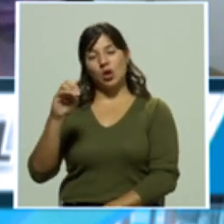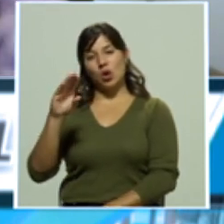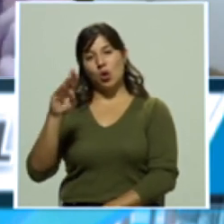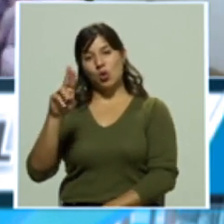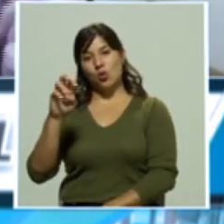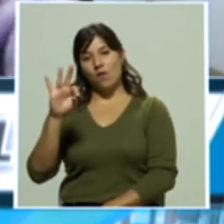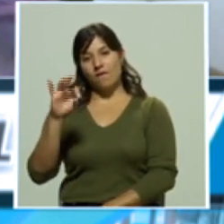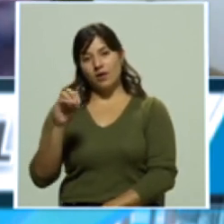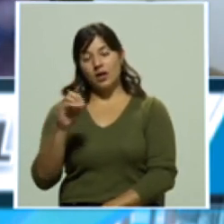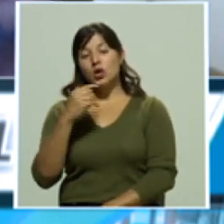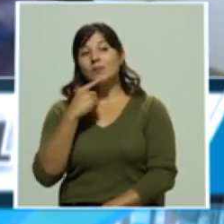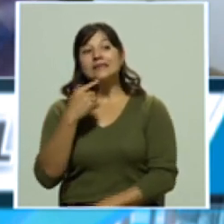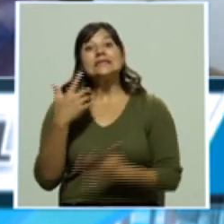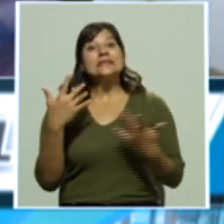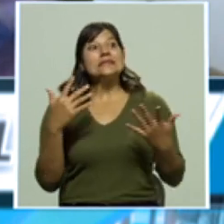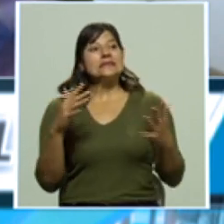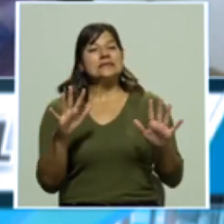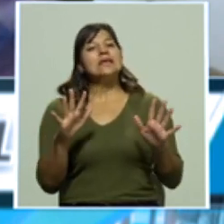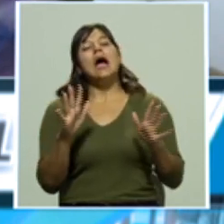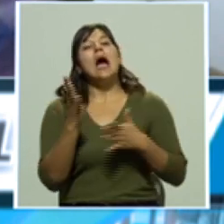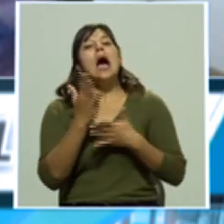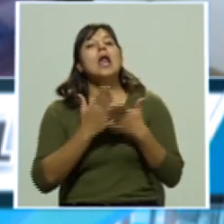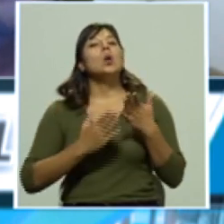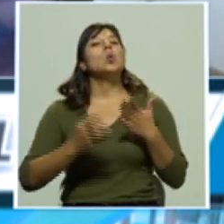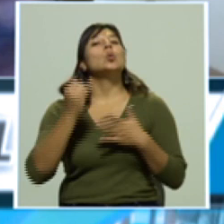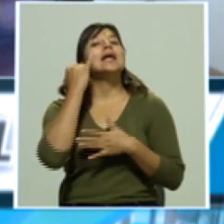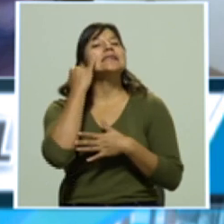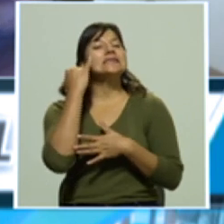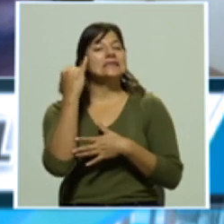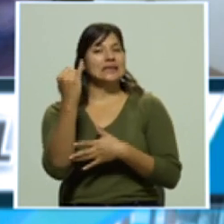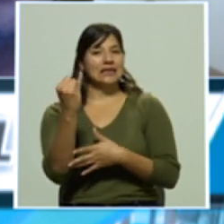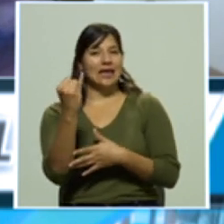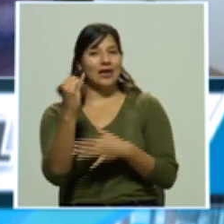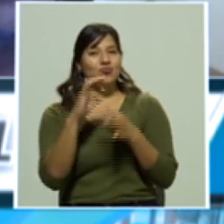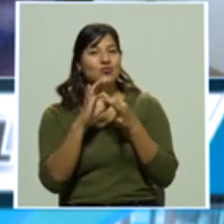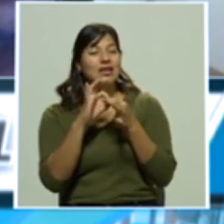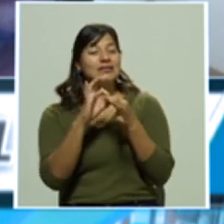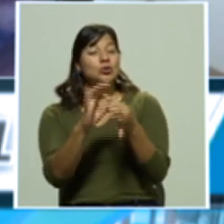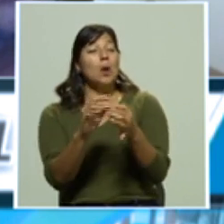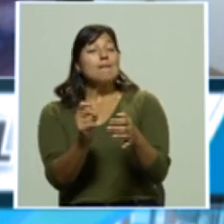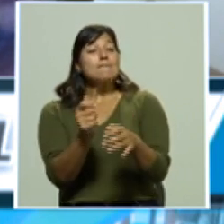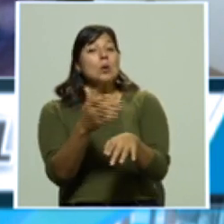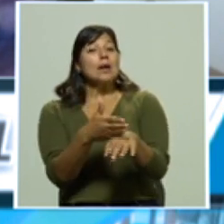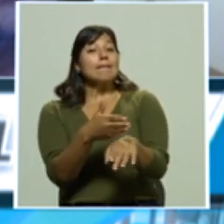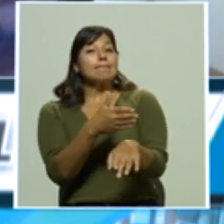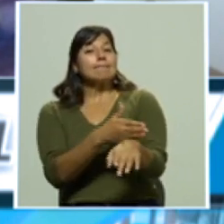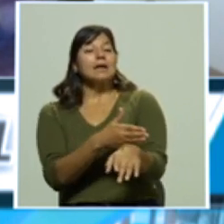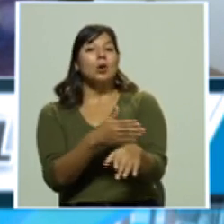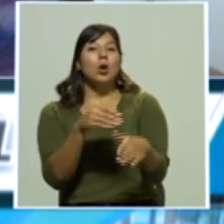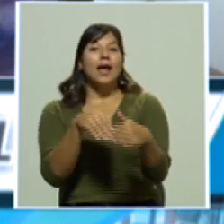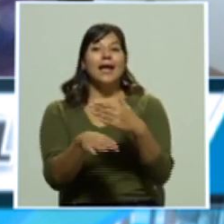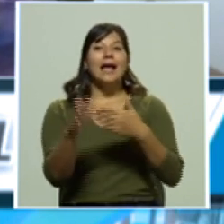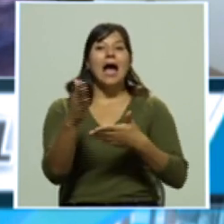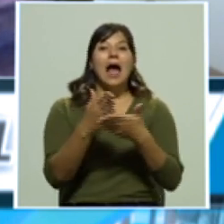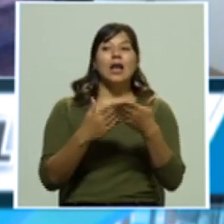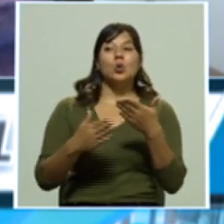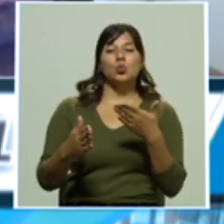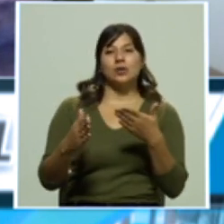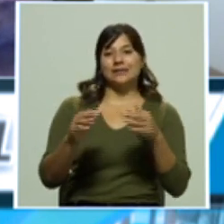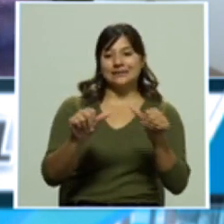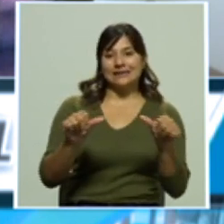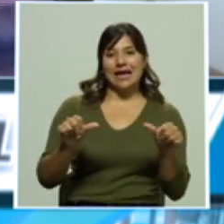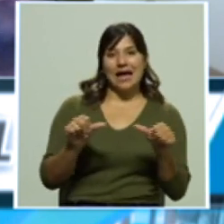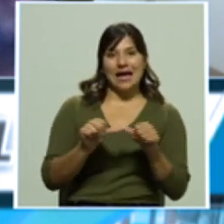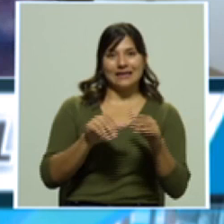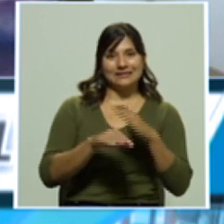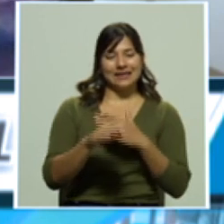algunos atisbos, muy tímidos por supuesto, de un leve repunte en algunos sectores de la economía.